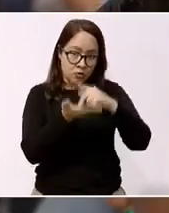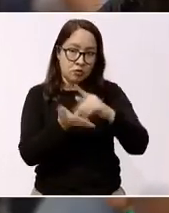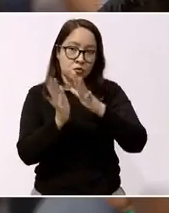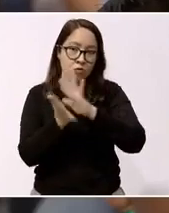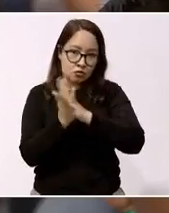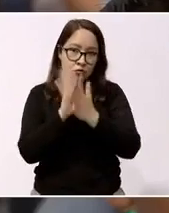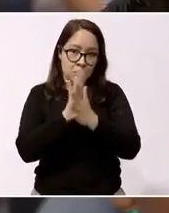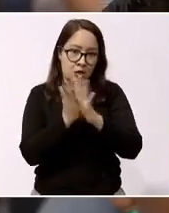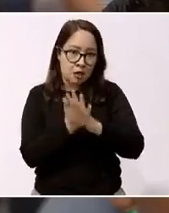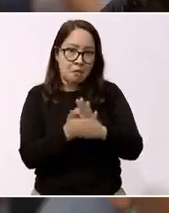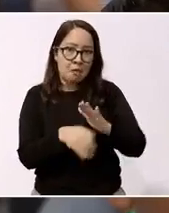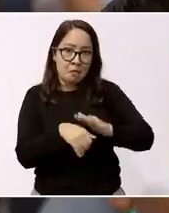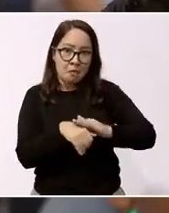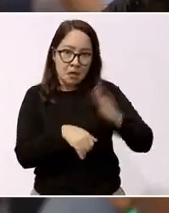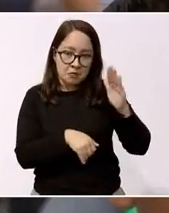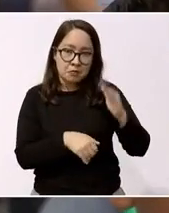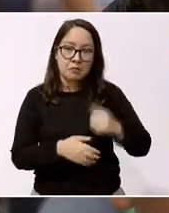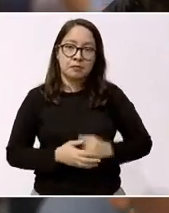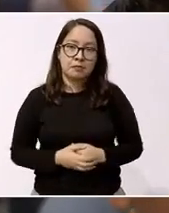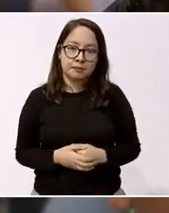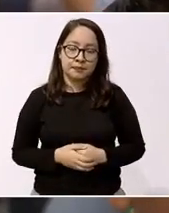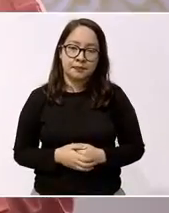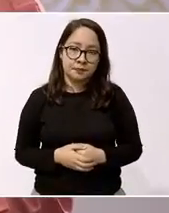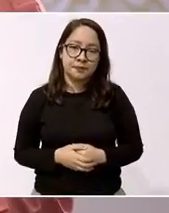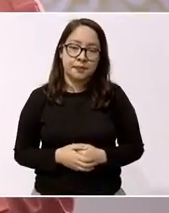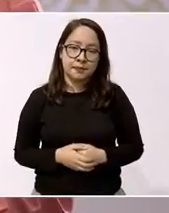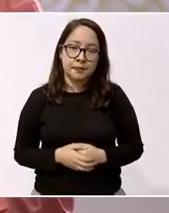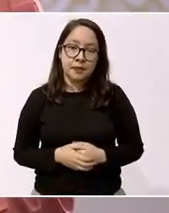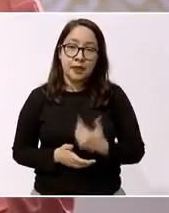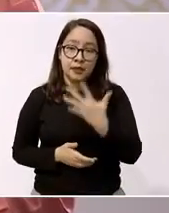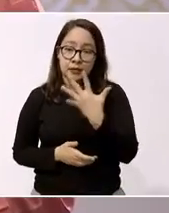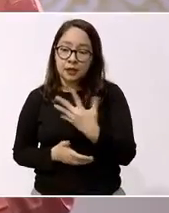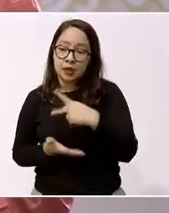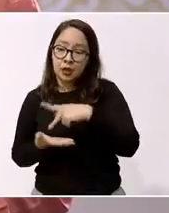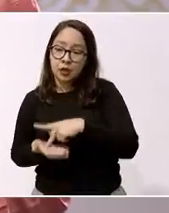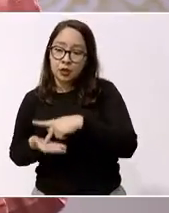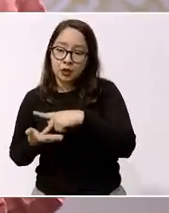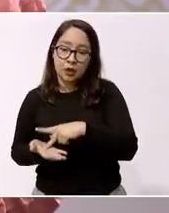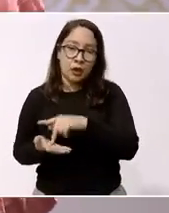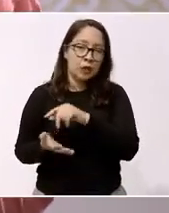el salario de tortilla. De 5 a 9.